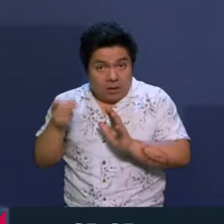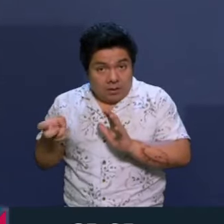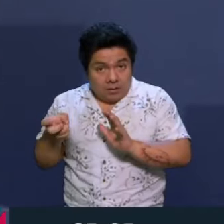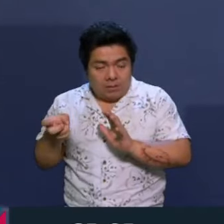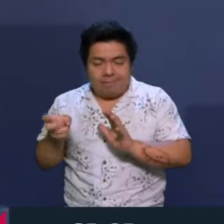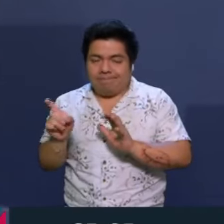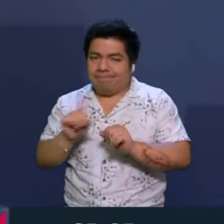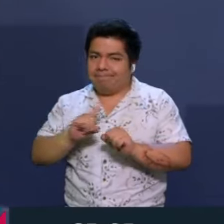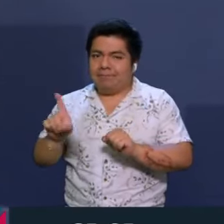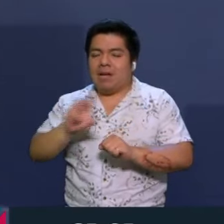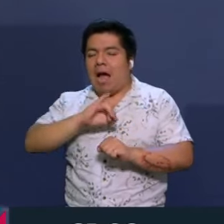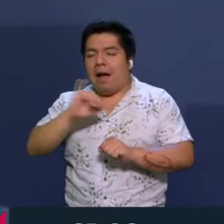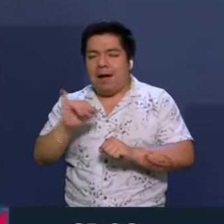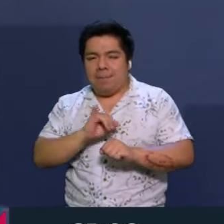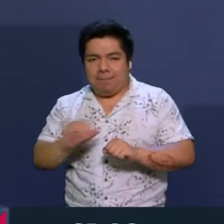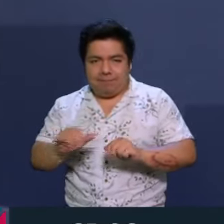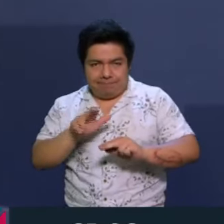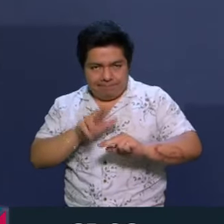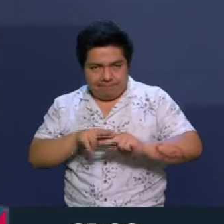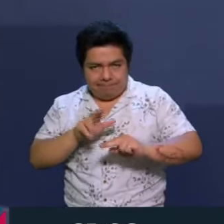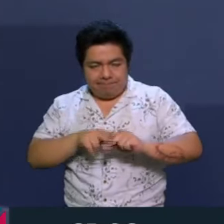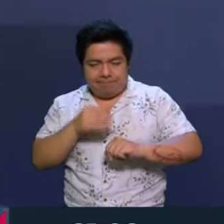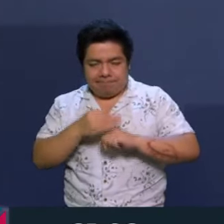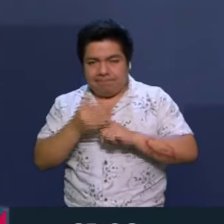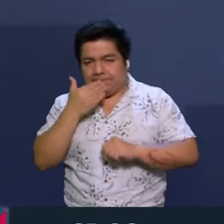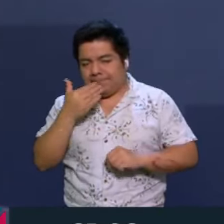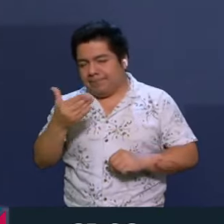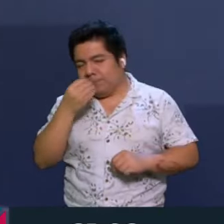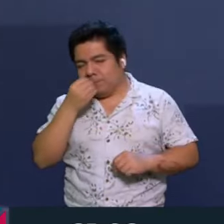jamás Póngase cómodo este es informe capital y se va a poner bueno